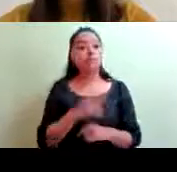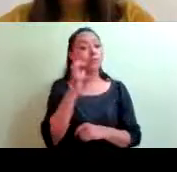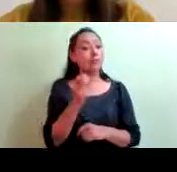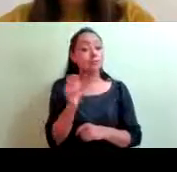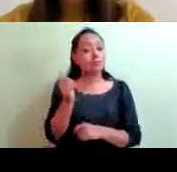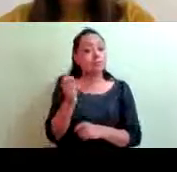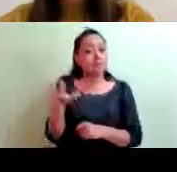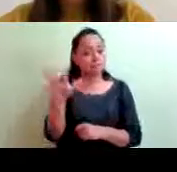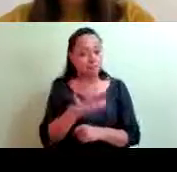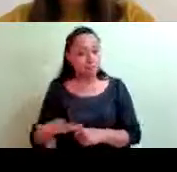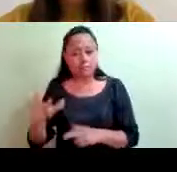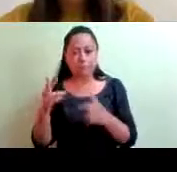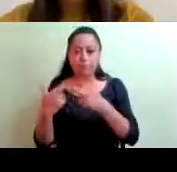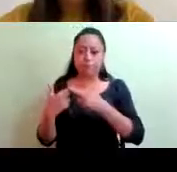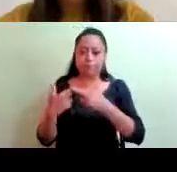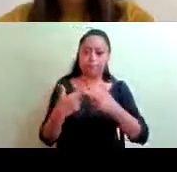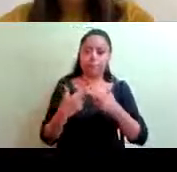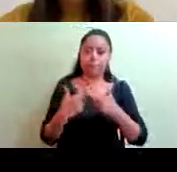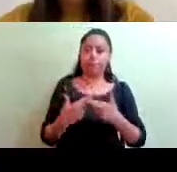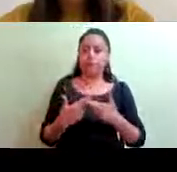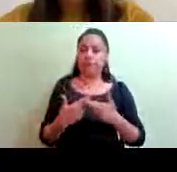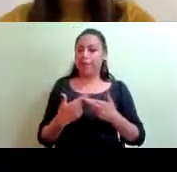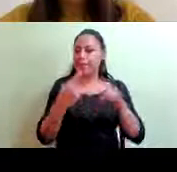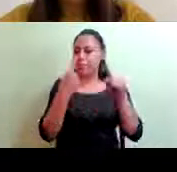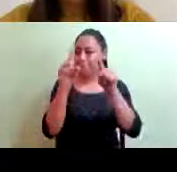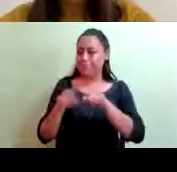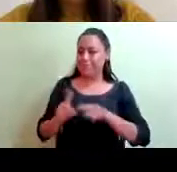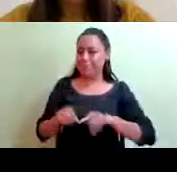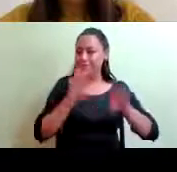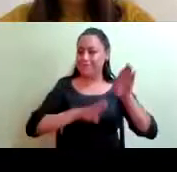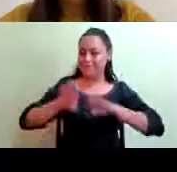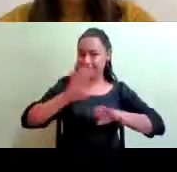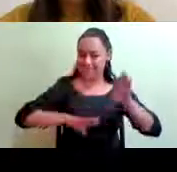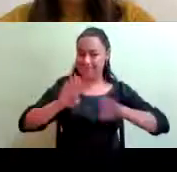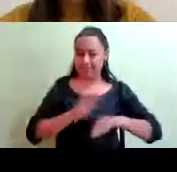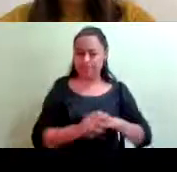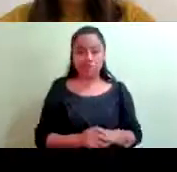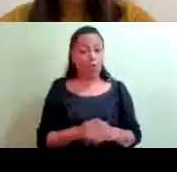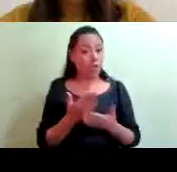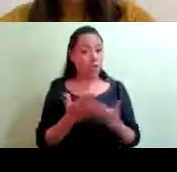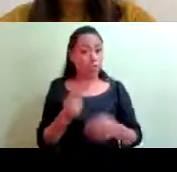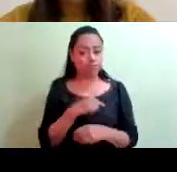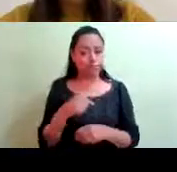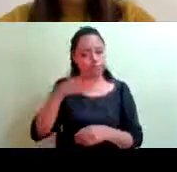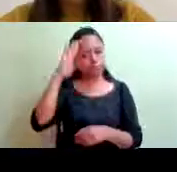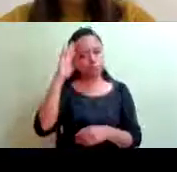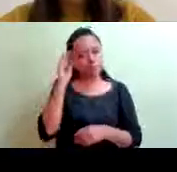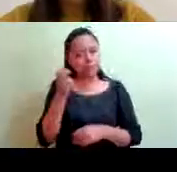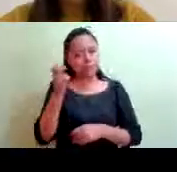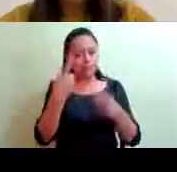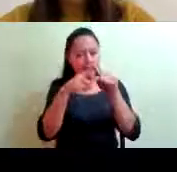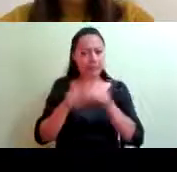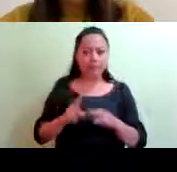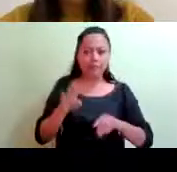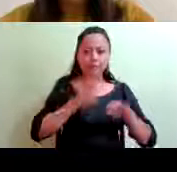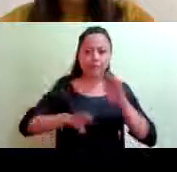país en cuanto a diversidad biológica. Es muy difícil a veces que nos imaginemos esa dimensión biológica de la ciudad, porque generalmente cuando pensamos en la